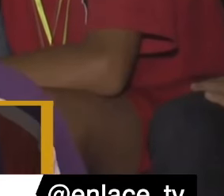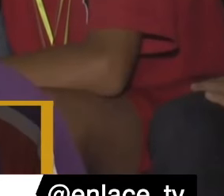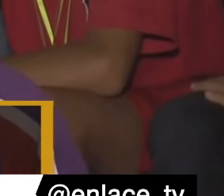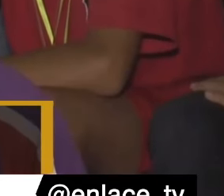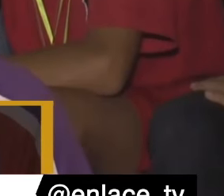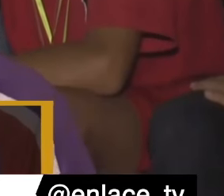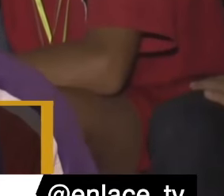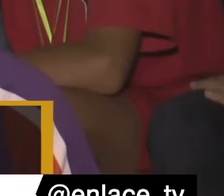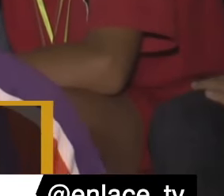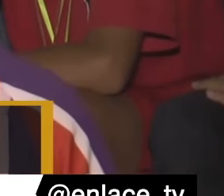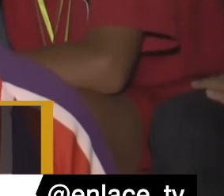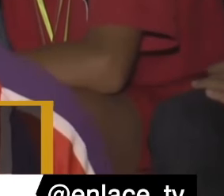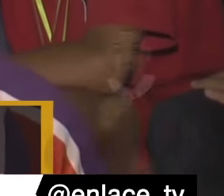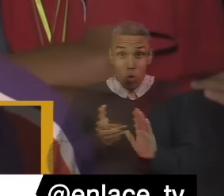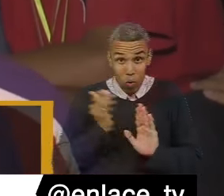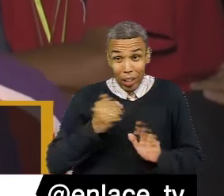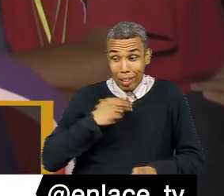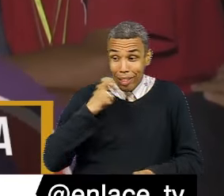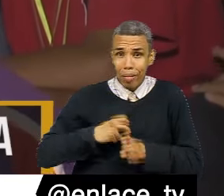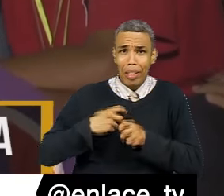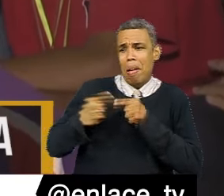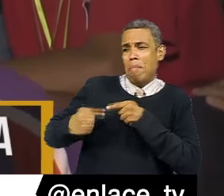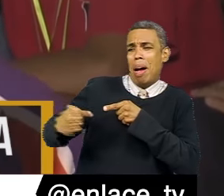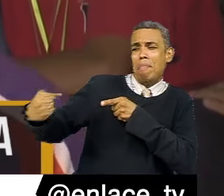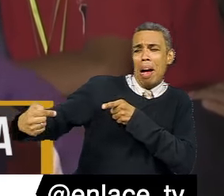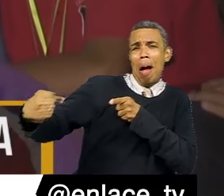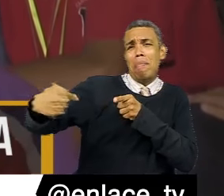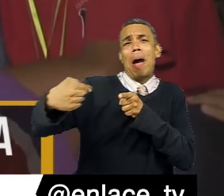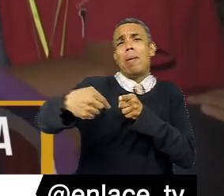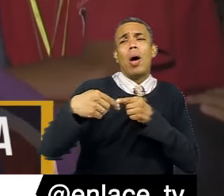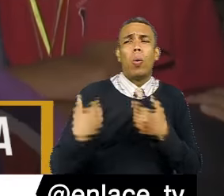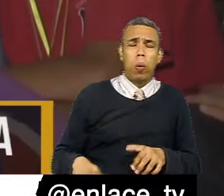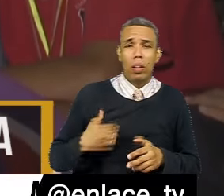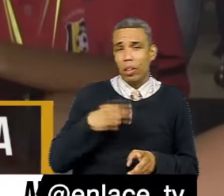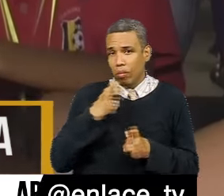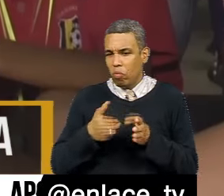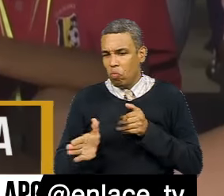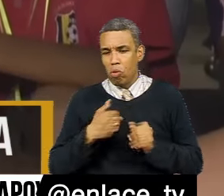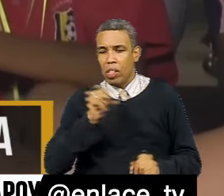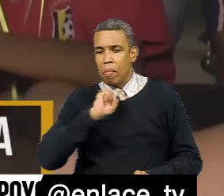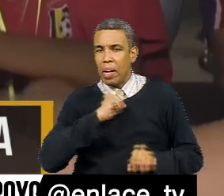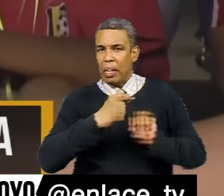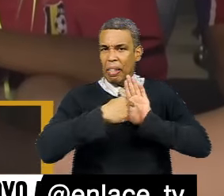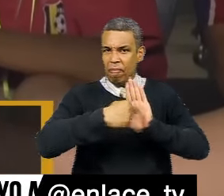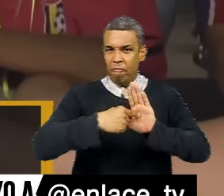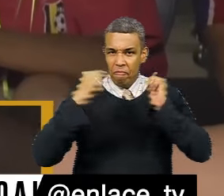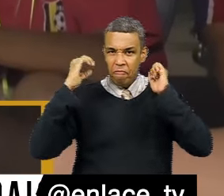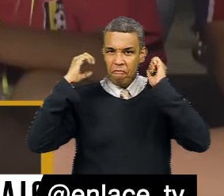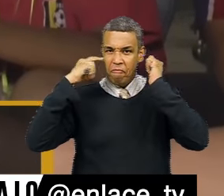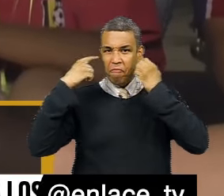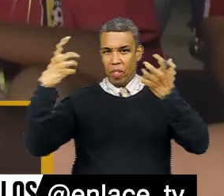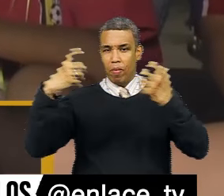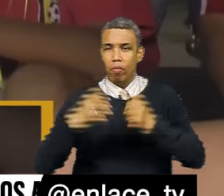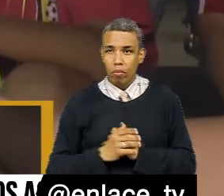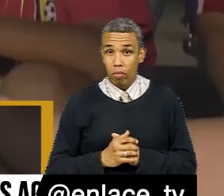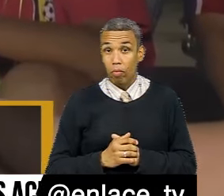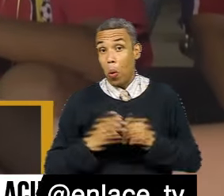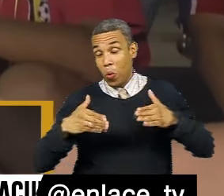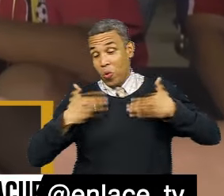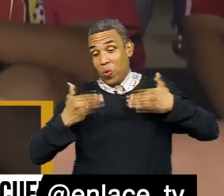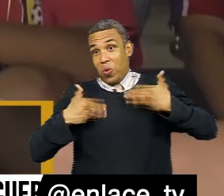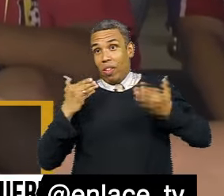de varias ciudades y nosotros salimos allá adelante para representar a Barranca. Pues muy orgulloso ya que gracias con la